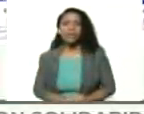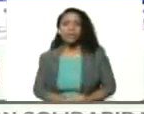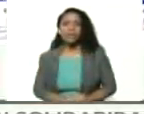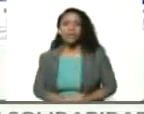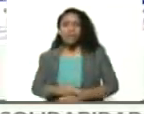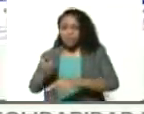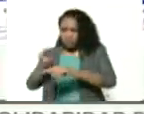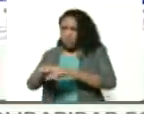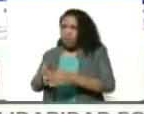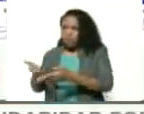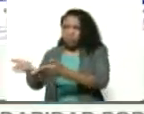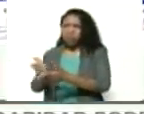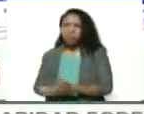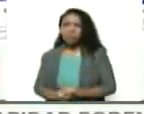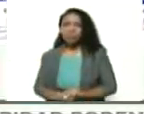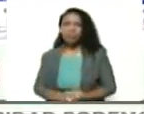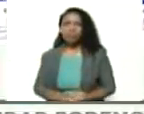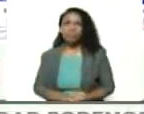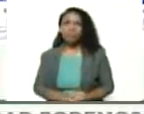Siéntate ahí, Nahum.